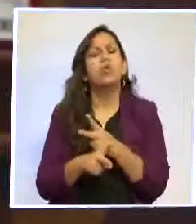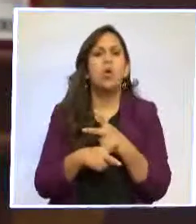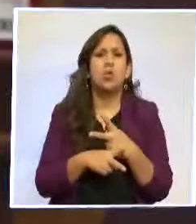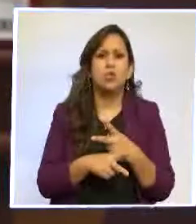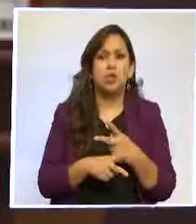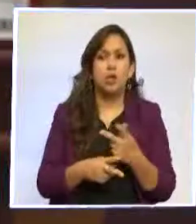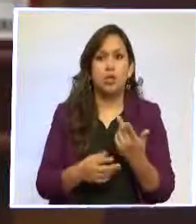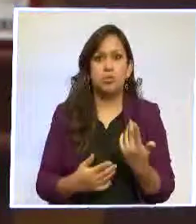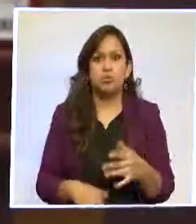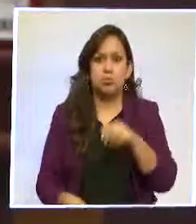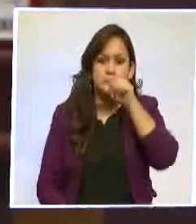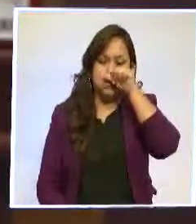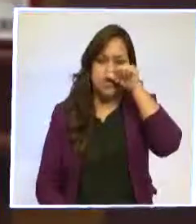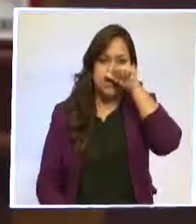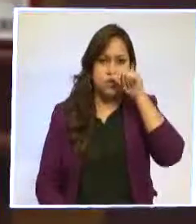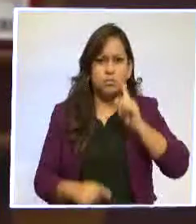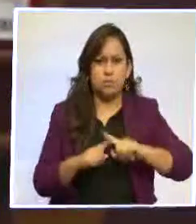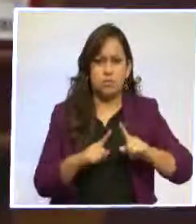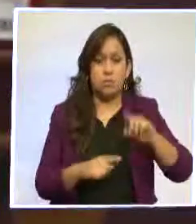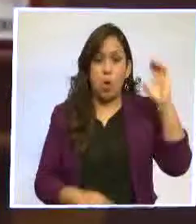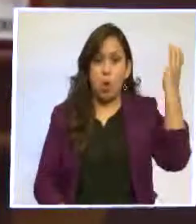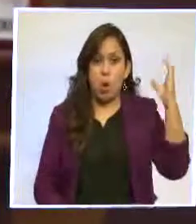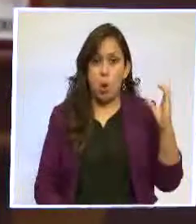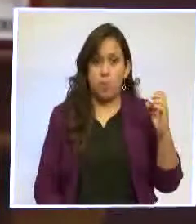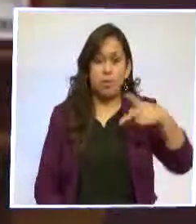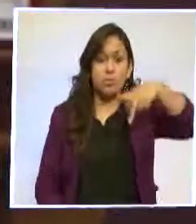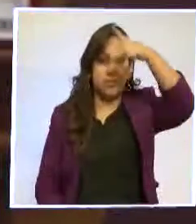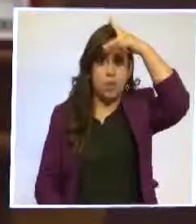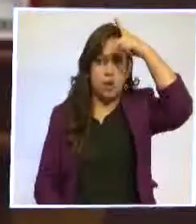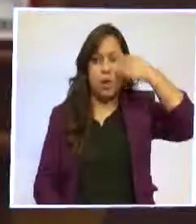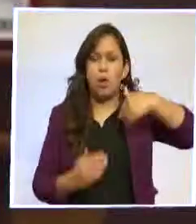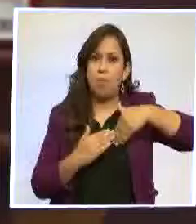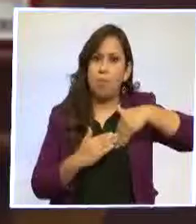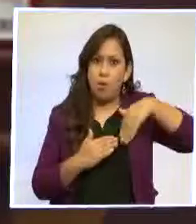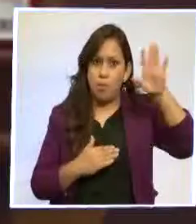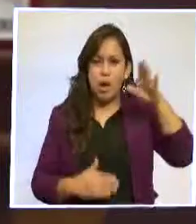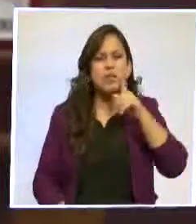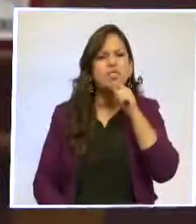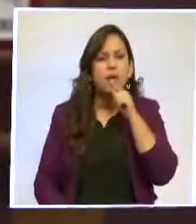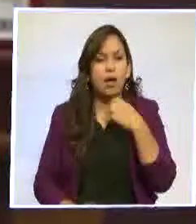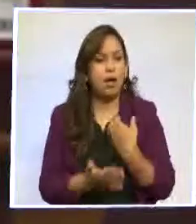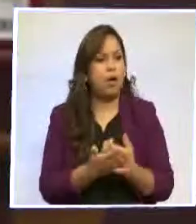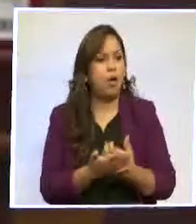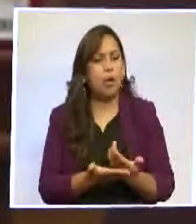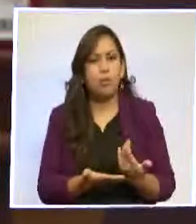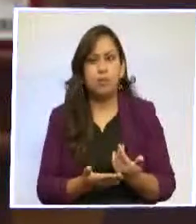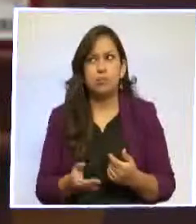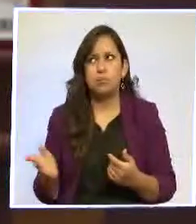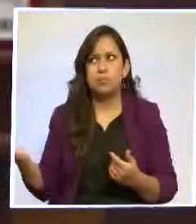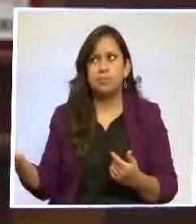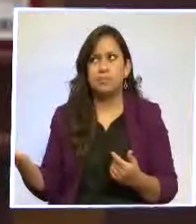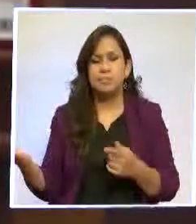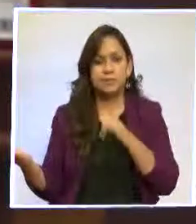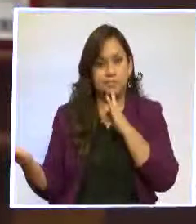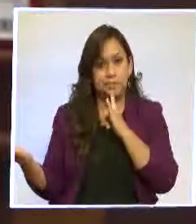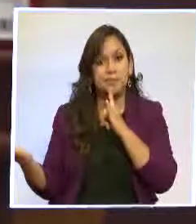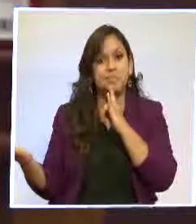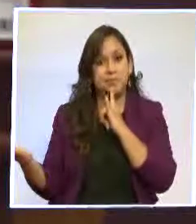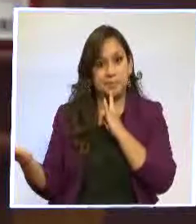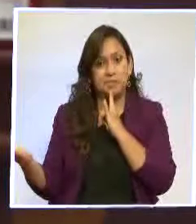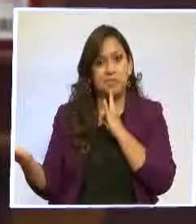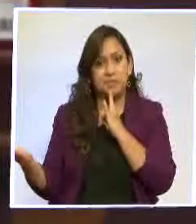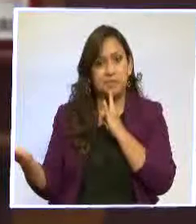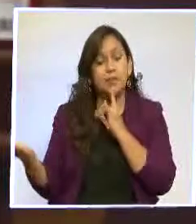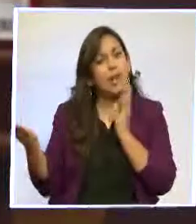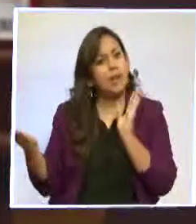de cocaína, Colombia y Perú, pero el mayor consumidor sigue siendo los Estados Unidos. Entonces no se puede plantear las drogas